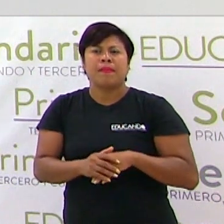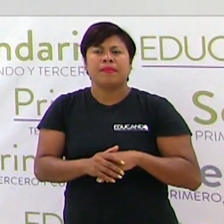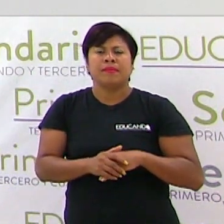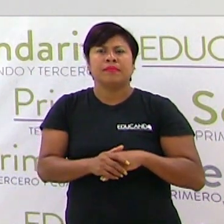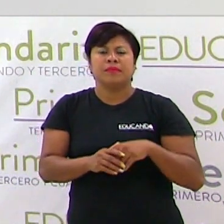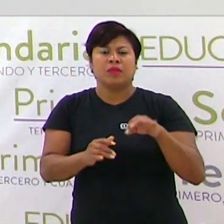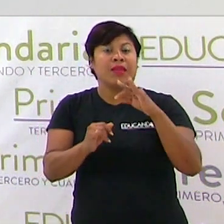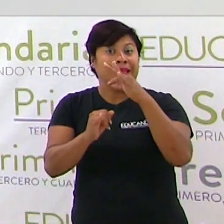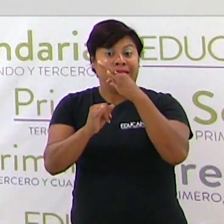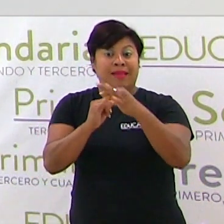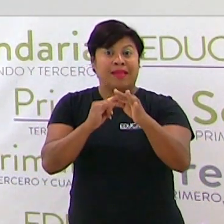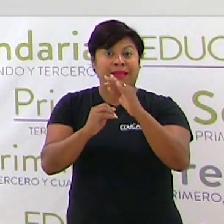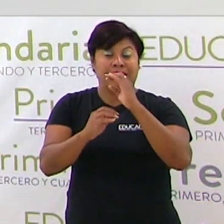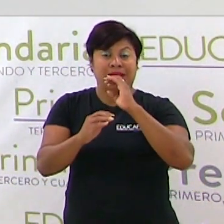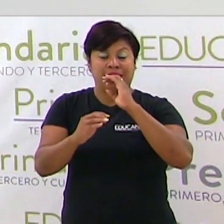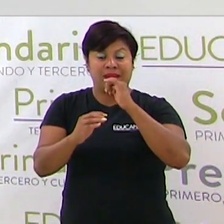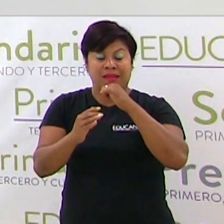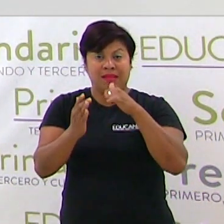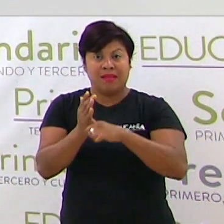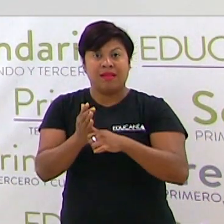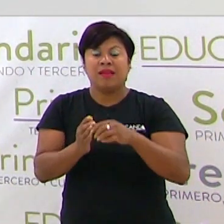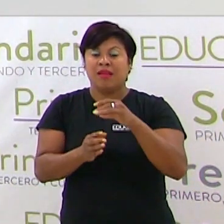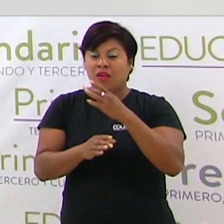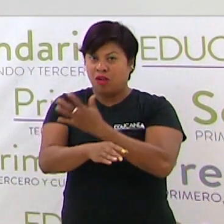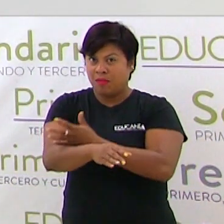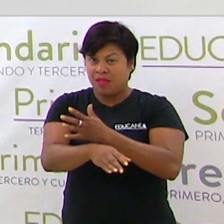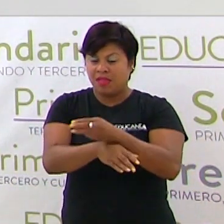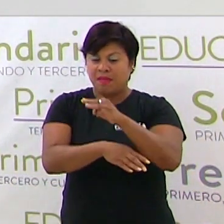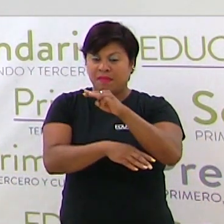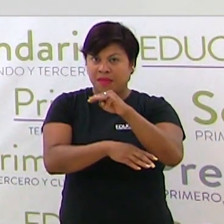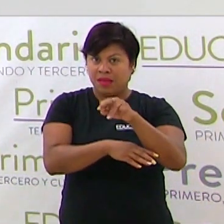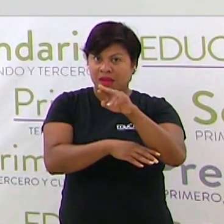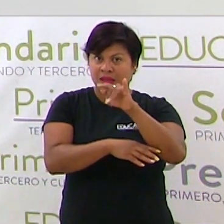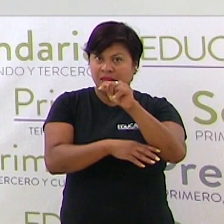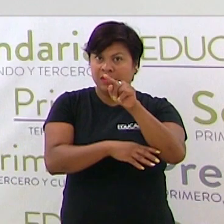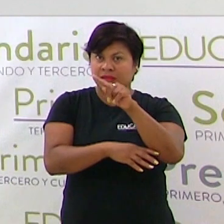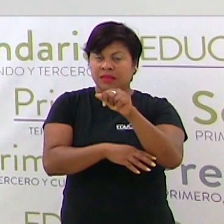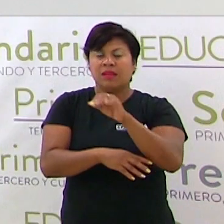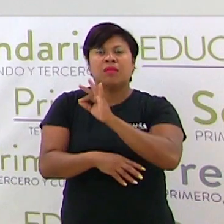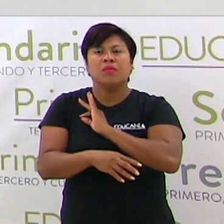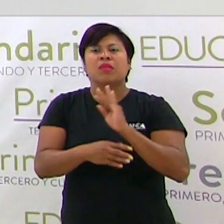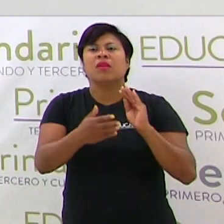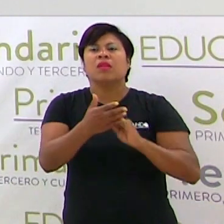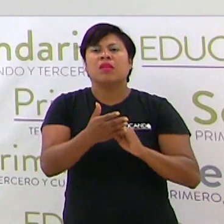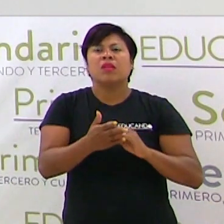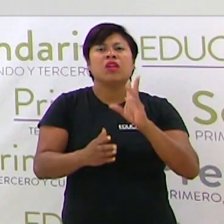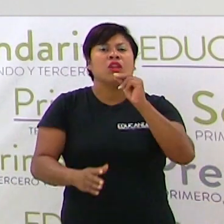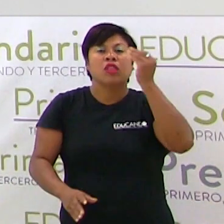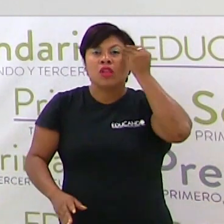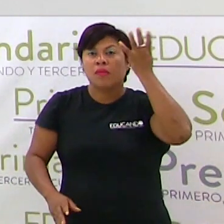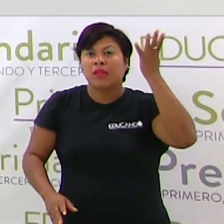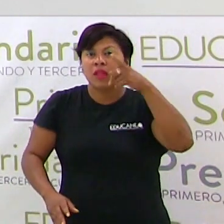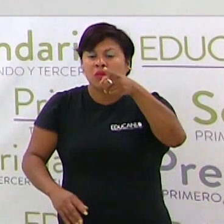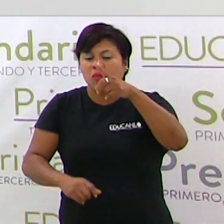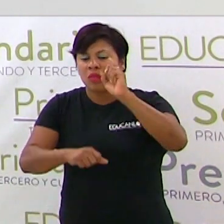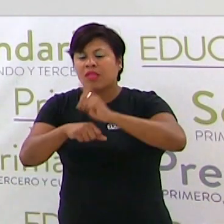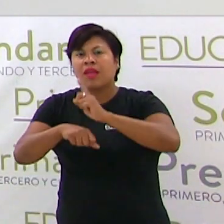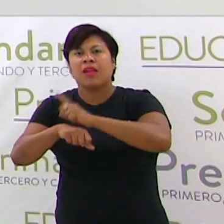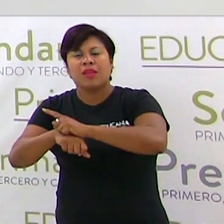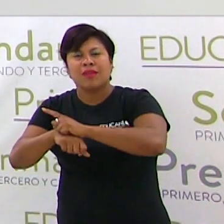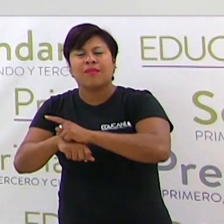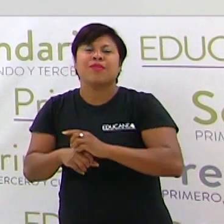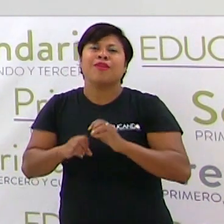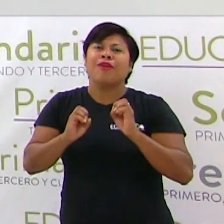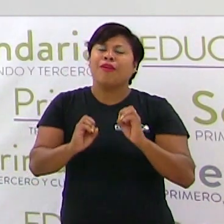al final su compañera Danitza, cuando escribe la carta a Fernanda, podría haberle escrito, no te olvides de tu diario.